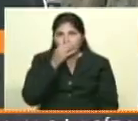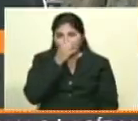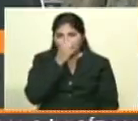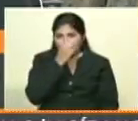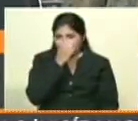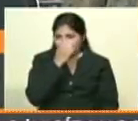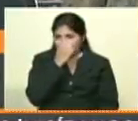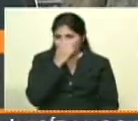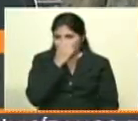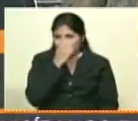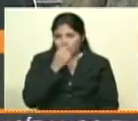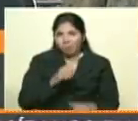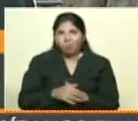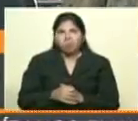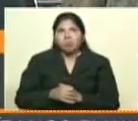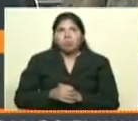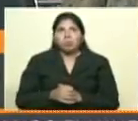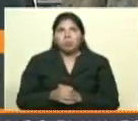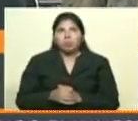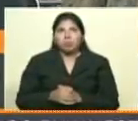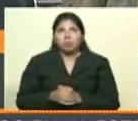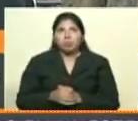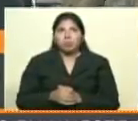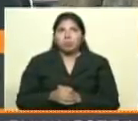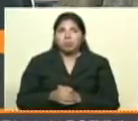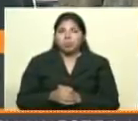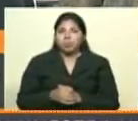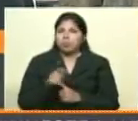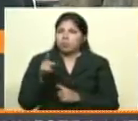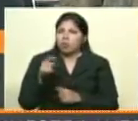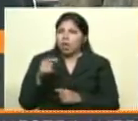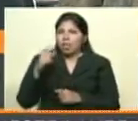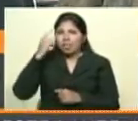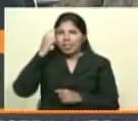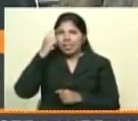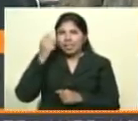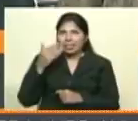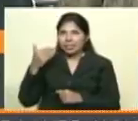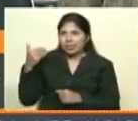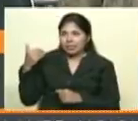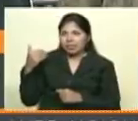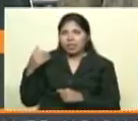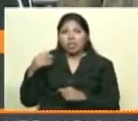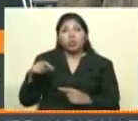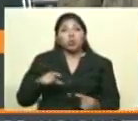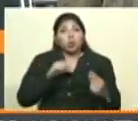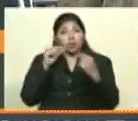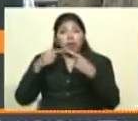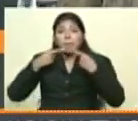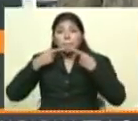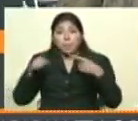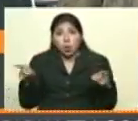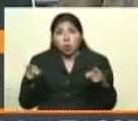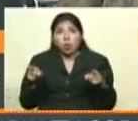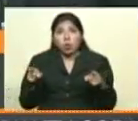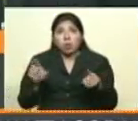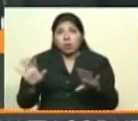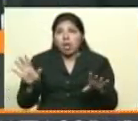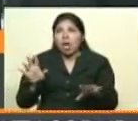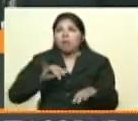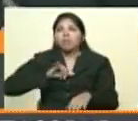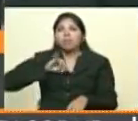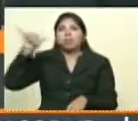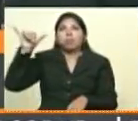con alguno de los candidatos en agenda. Volviendo a la materia económica, usted en días pasados anunció en Twitter que haría una gira por Asia